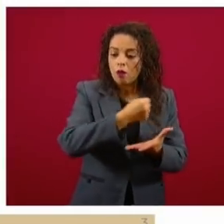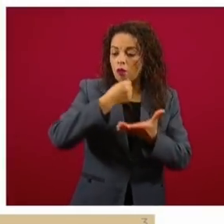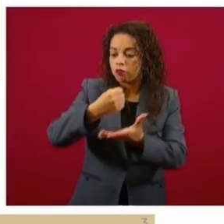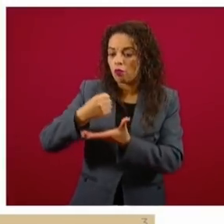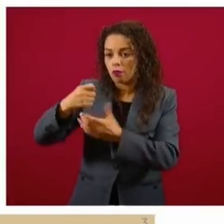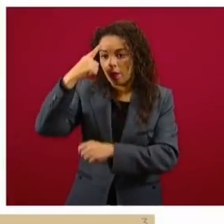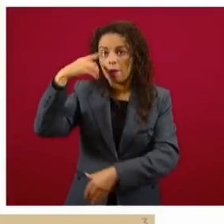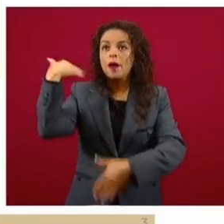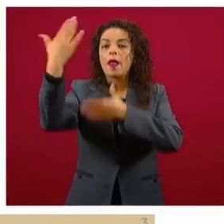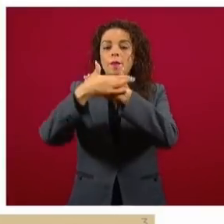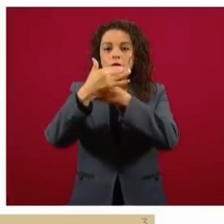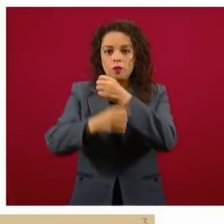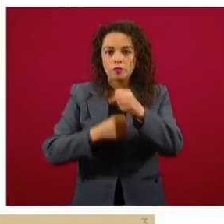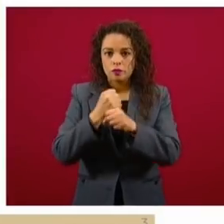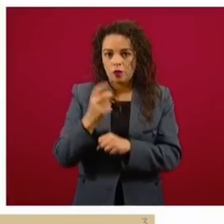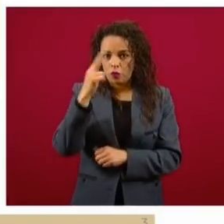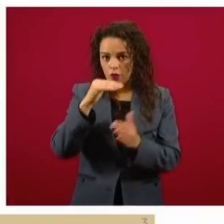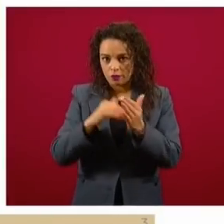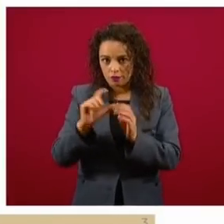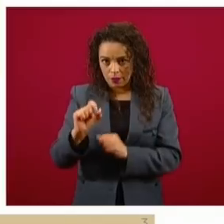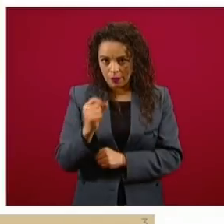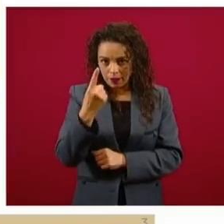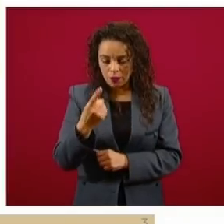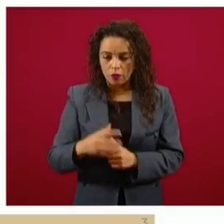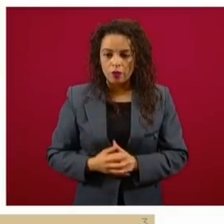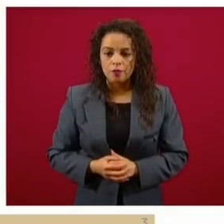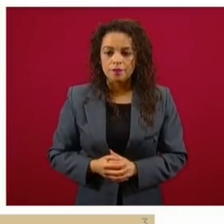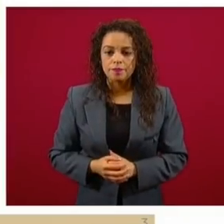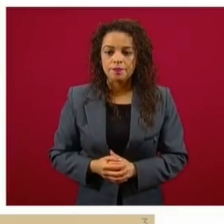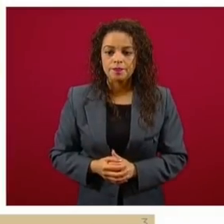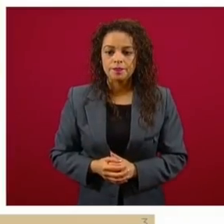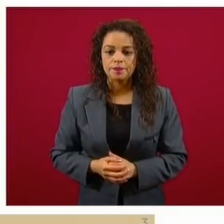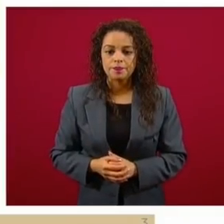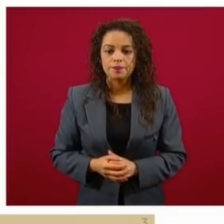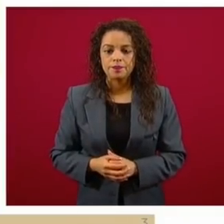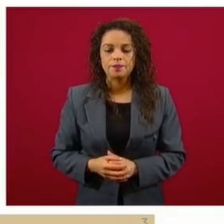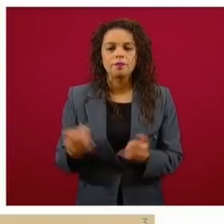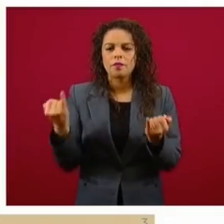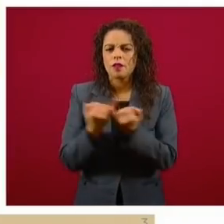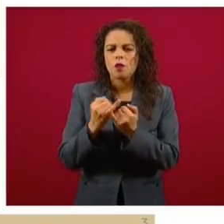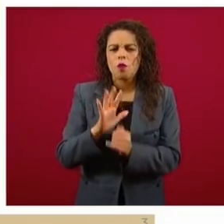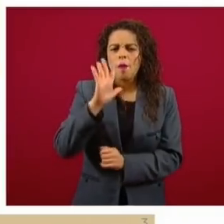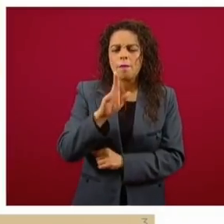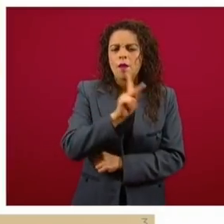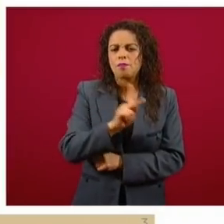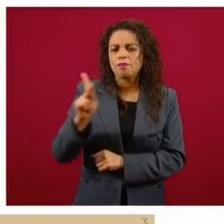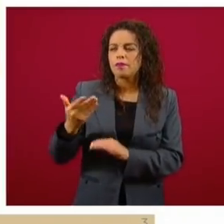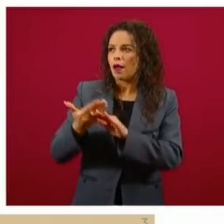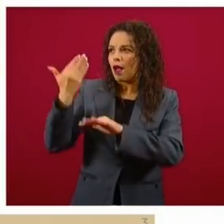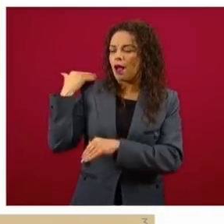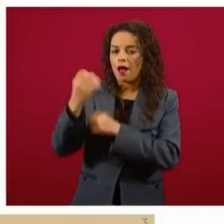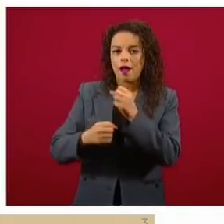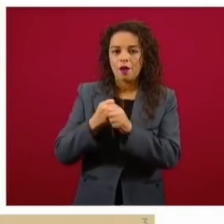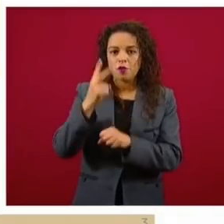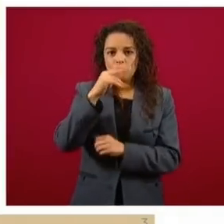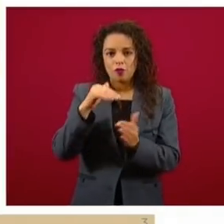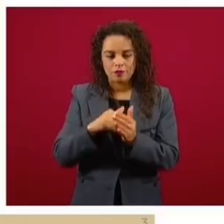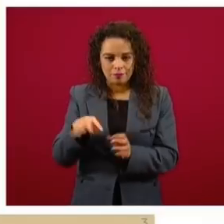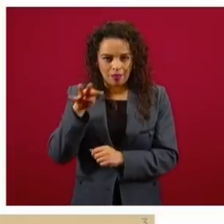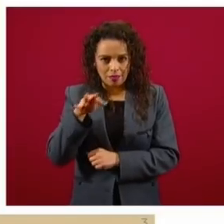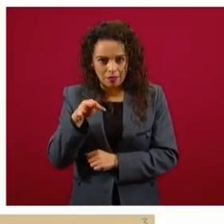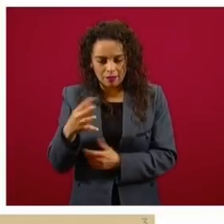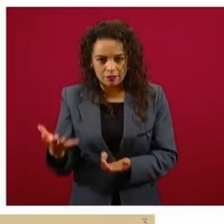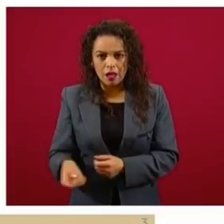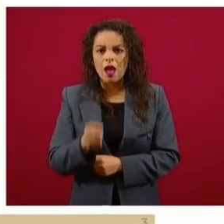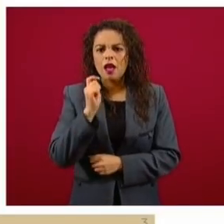año. Ahora, ¿cómo se prepara? Y esto es algo similar a lo que hicimos el año pasado, solamente para recordarles cuál es el proceso de